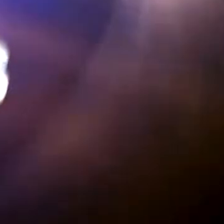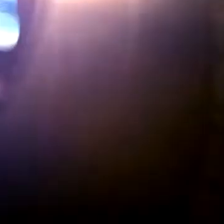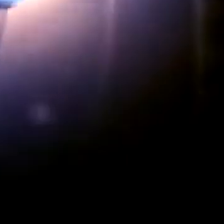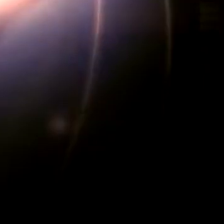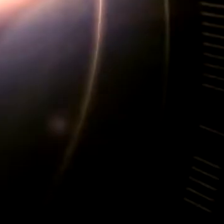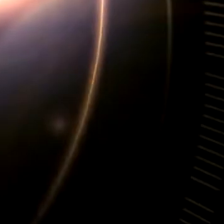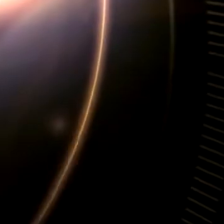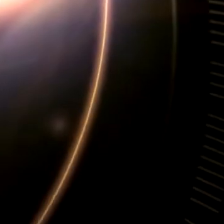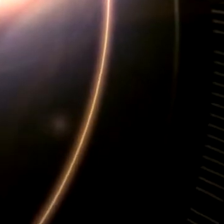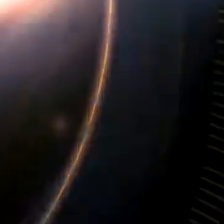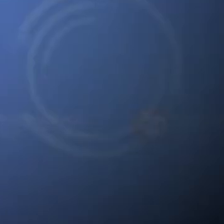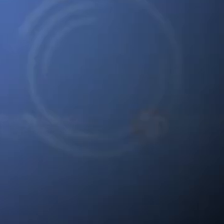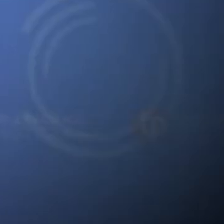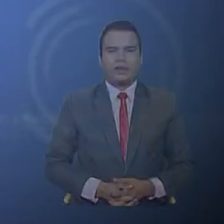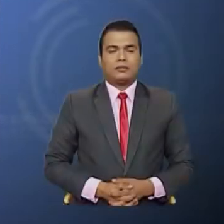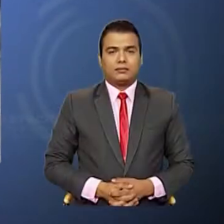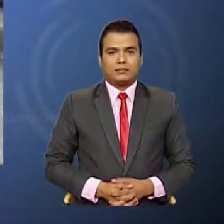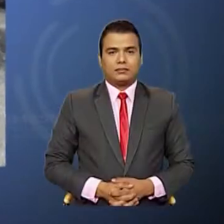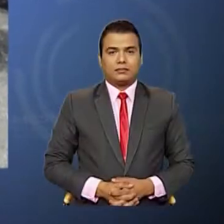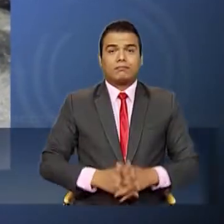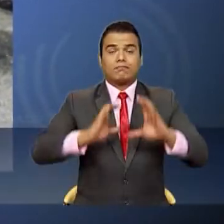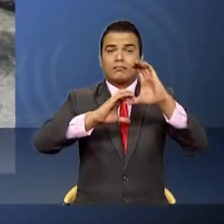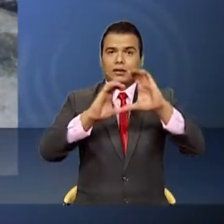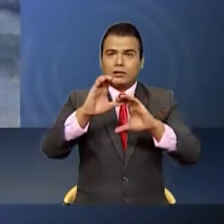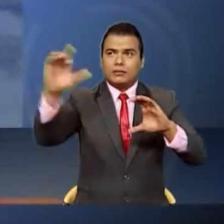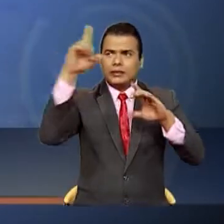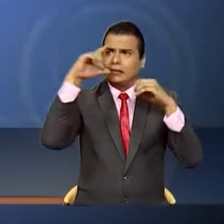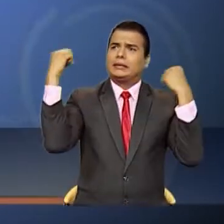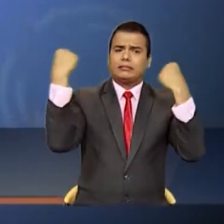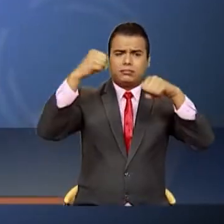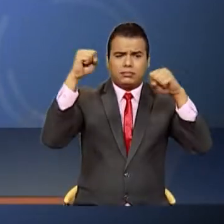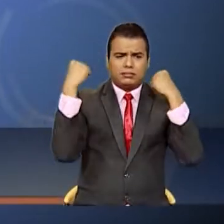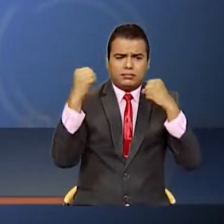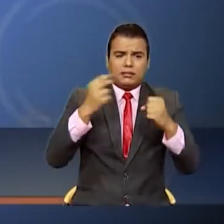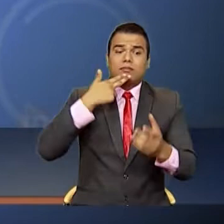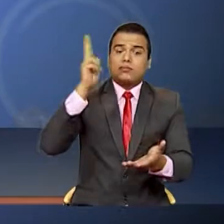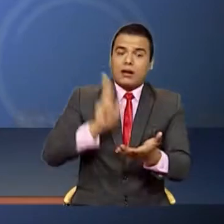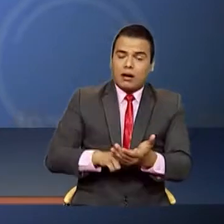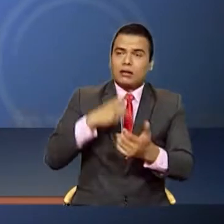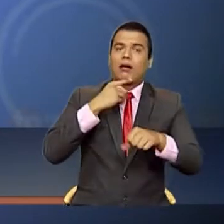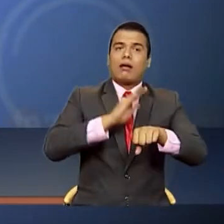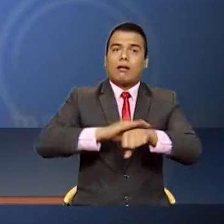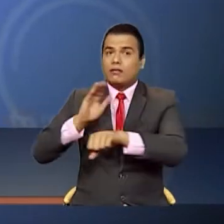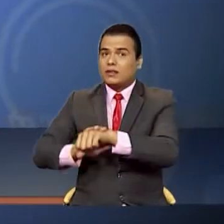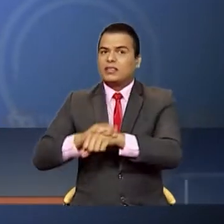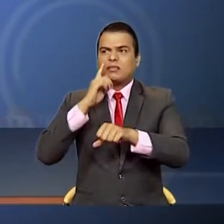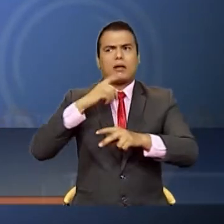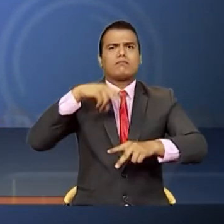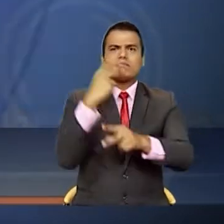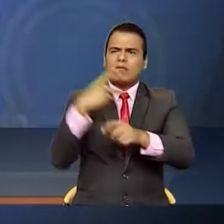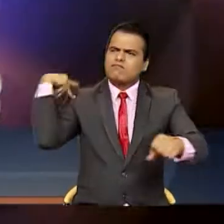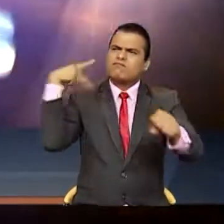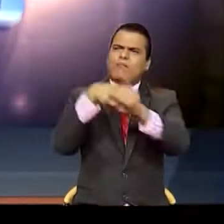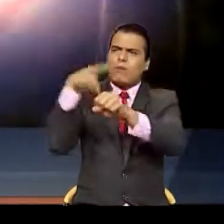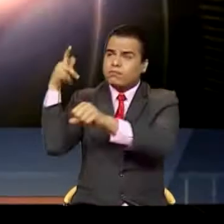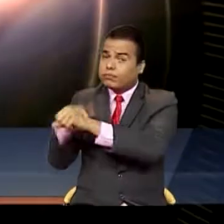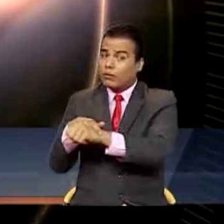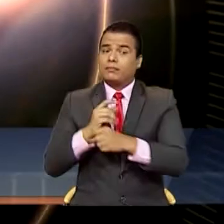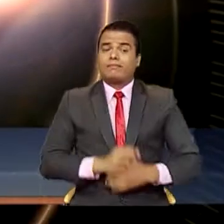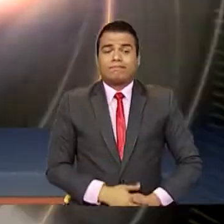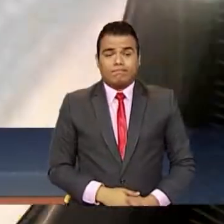titulares. En el Cauca, preocupación por panfletos y actos terroristas.